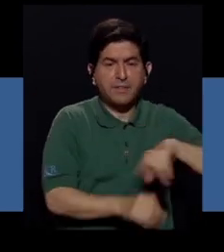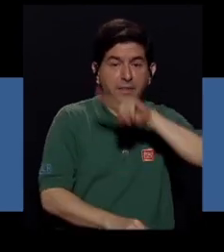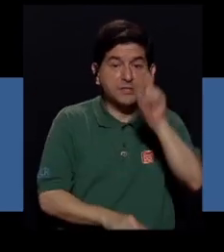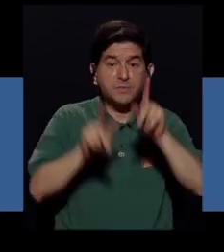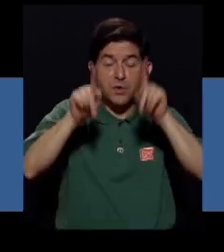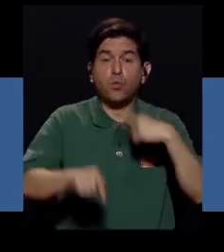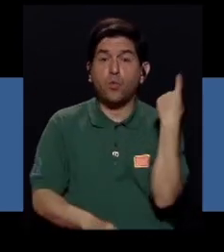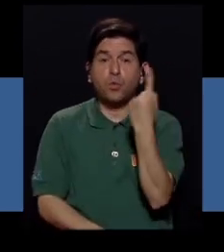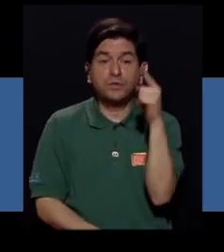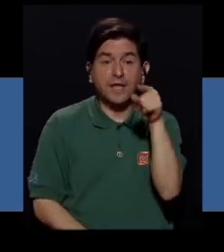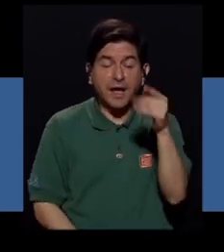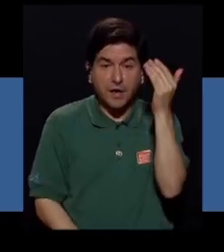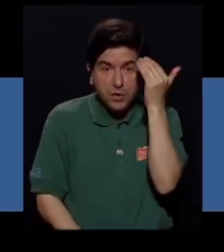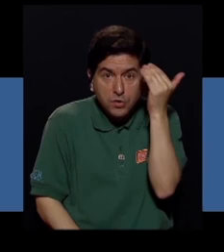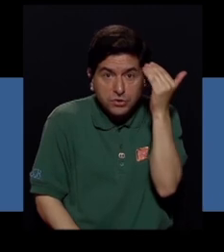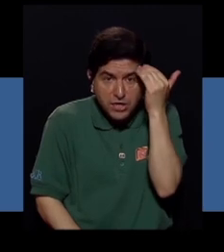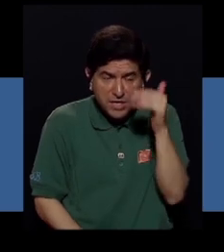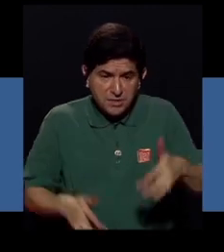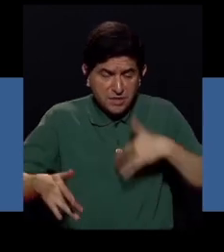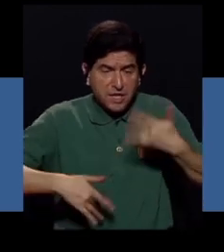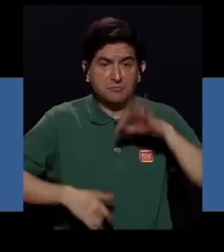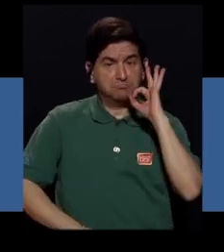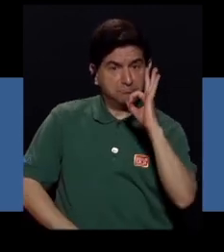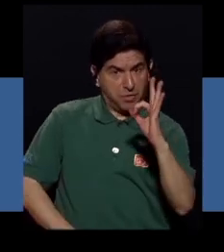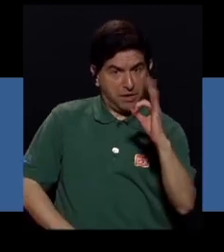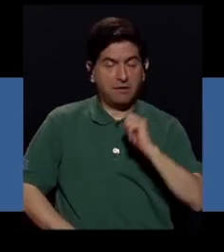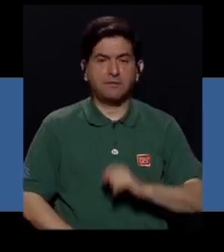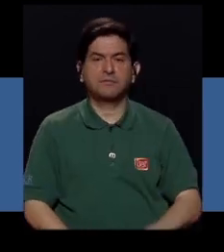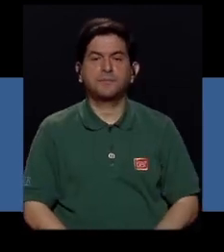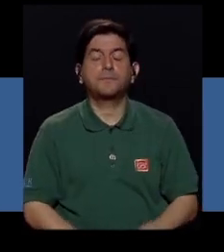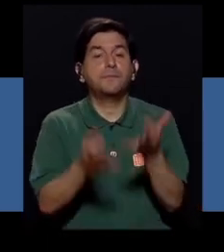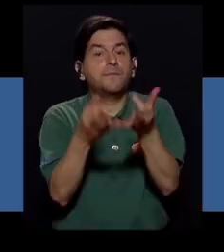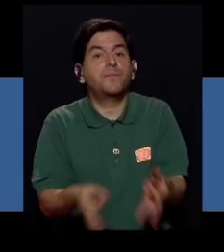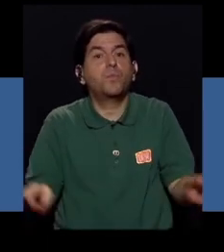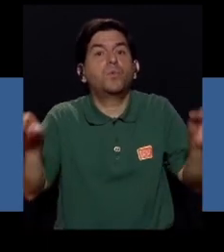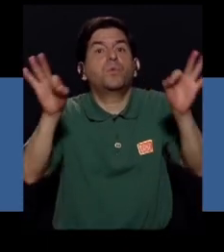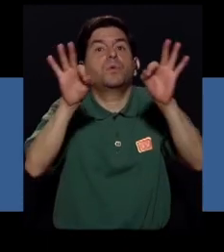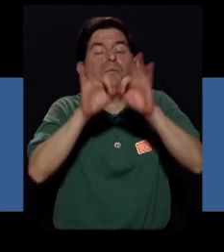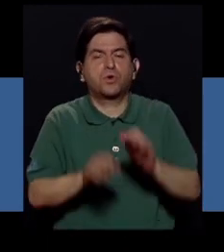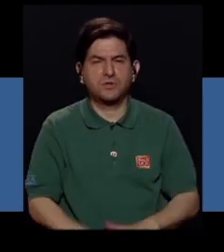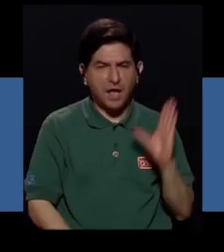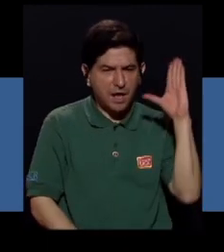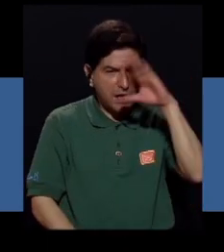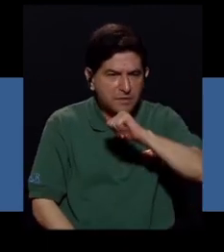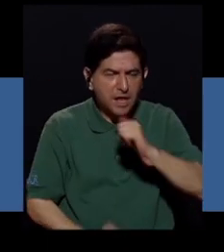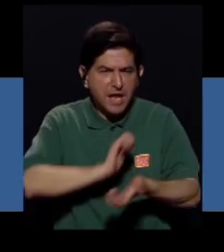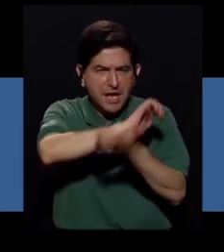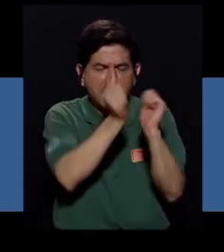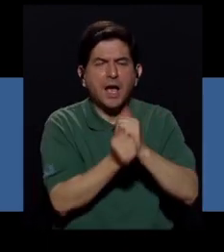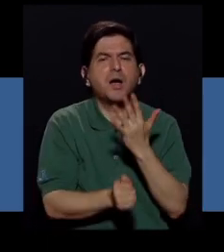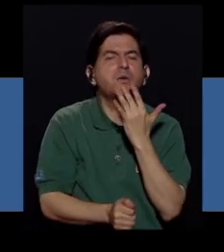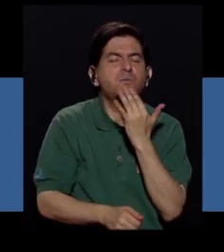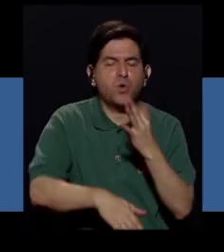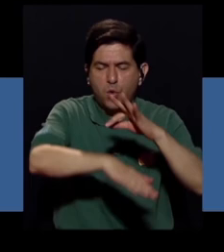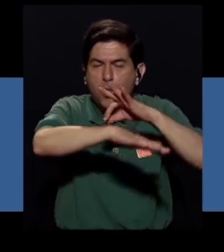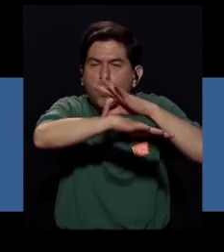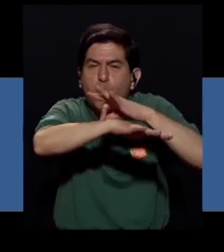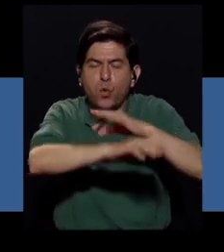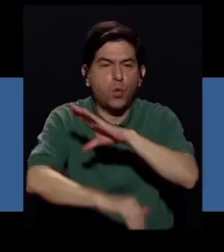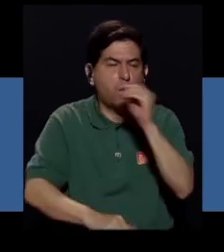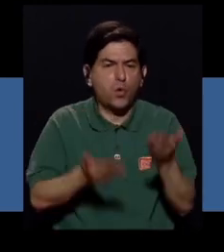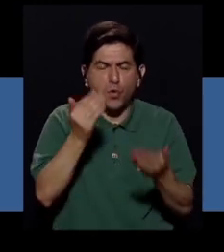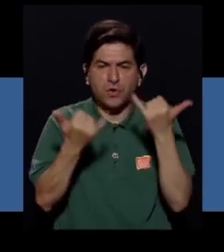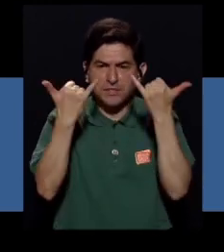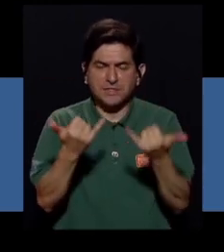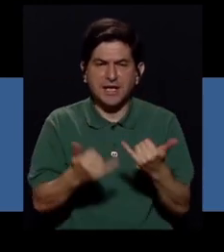preguntando a la persona si está consciente, cómo se siente. Y es importante, ante detectar cualquier cambio en la coloración de la piel o vemos que ya